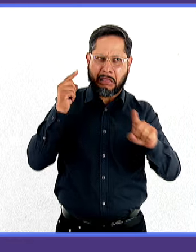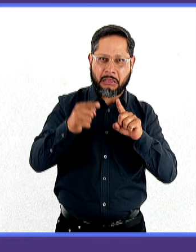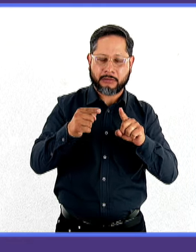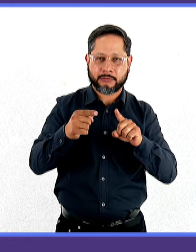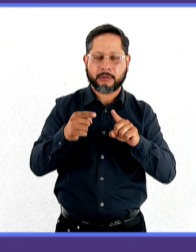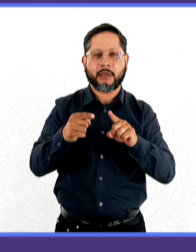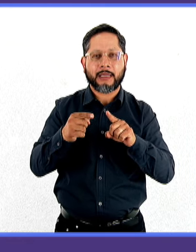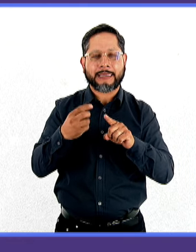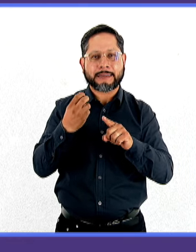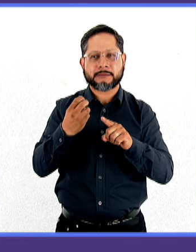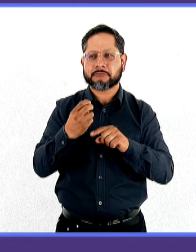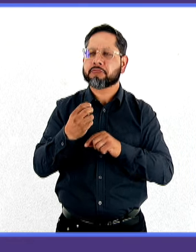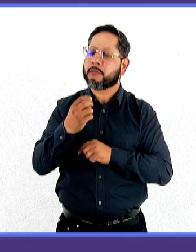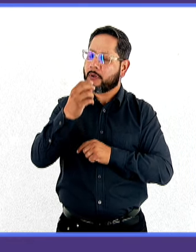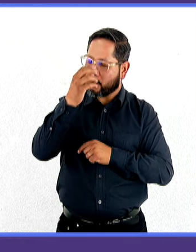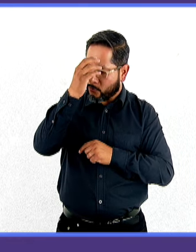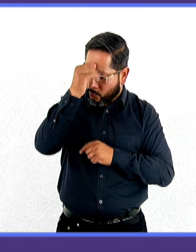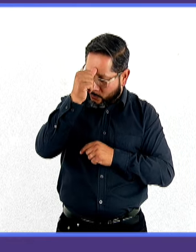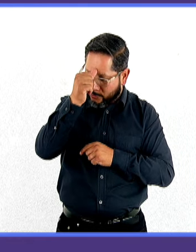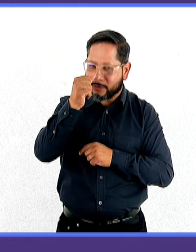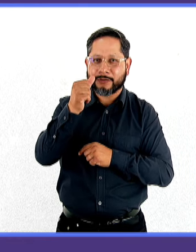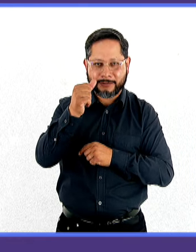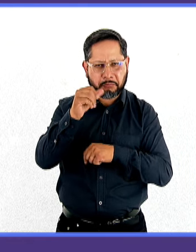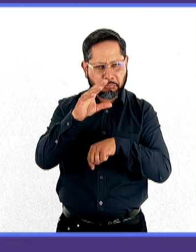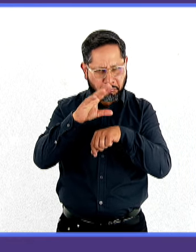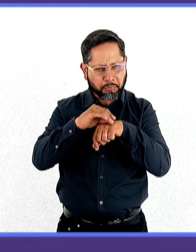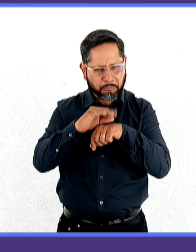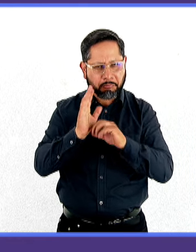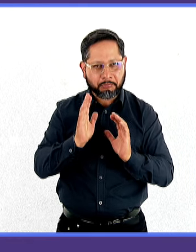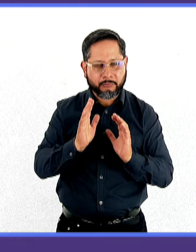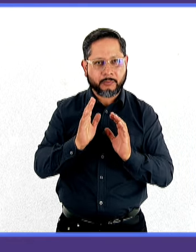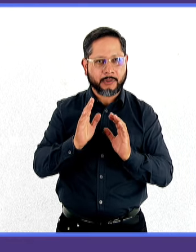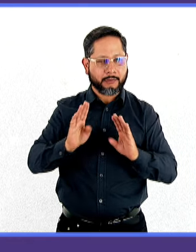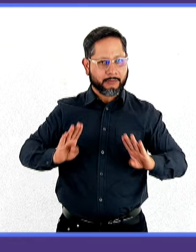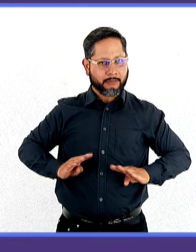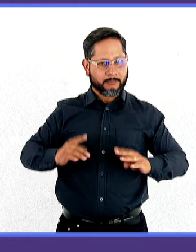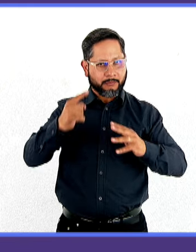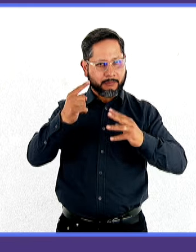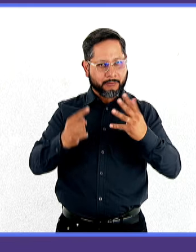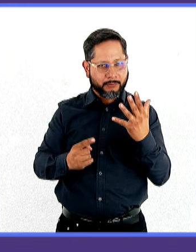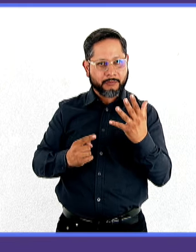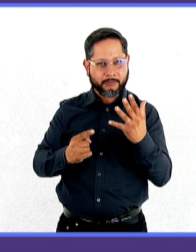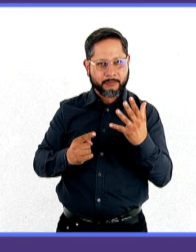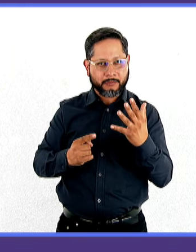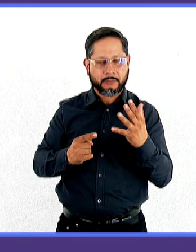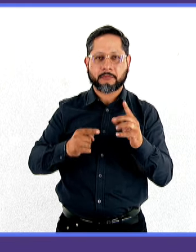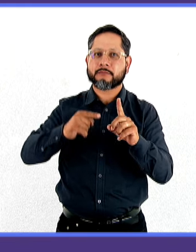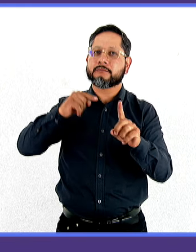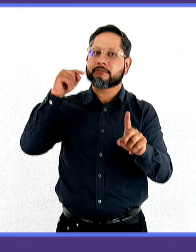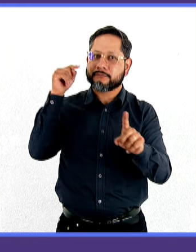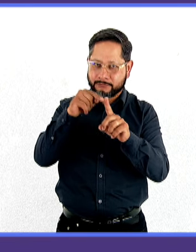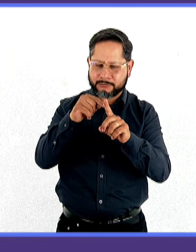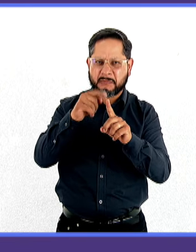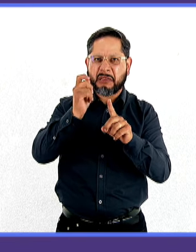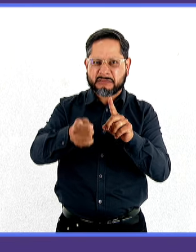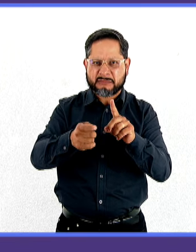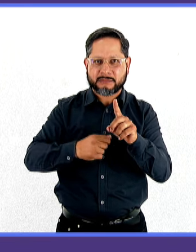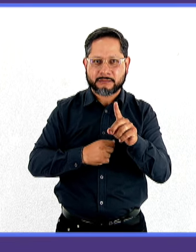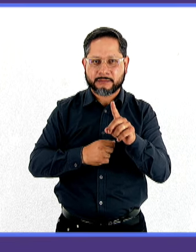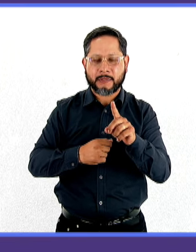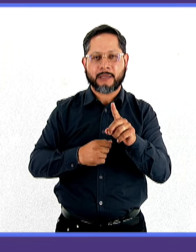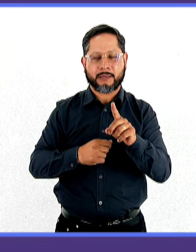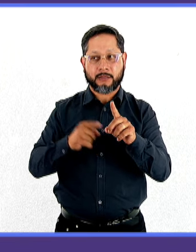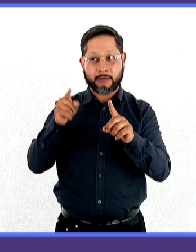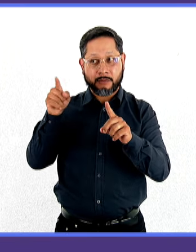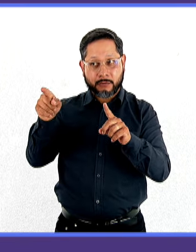el consentimiento sexual además requiere de ciertas características debe ser específico es decir